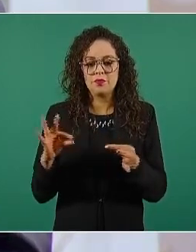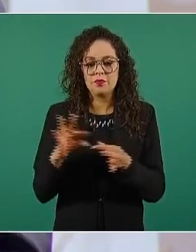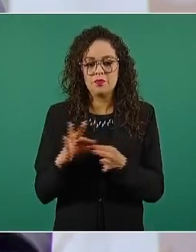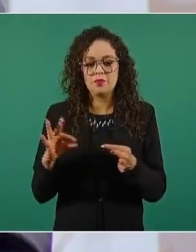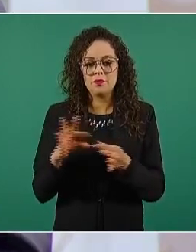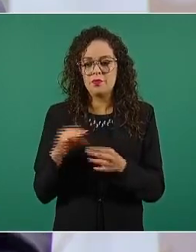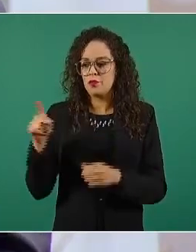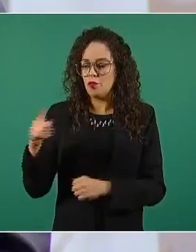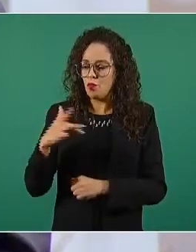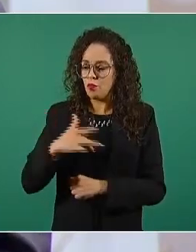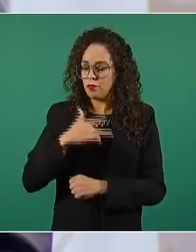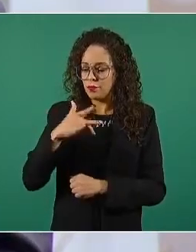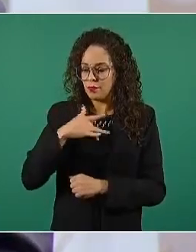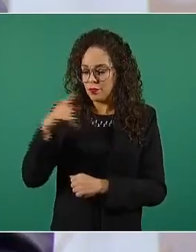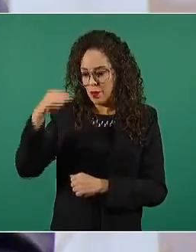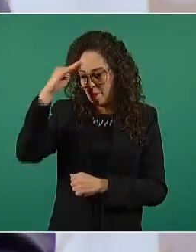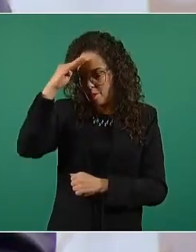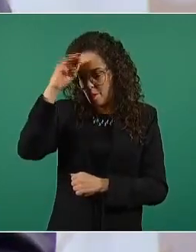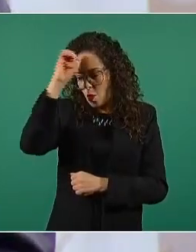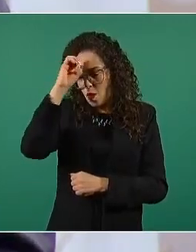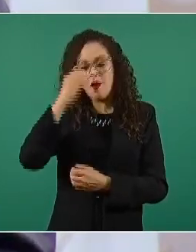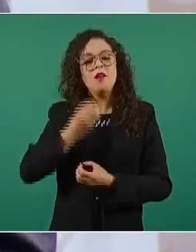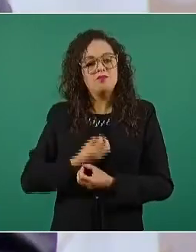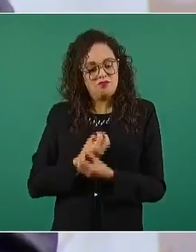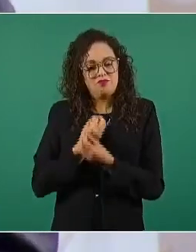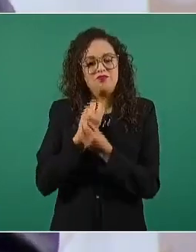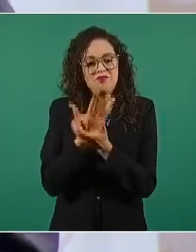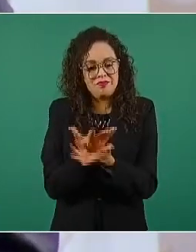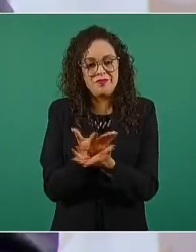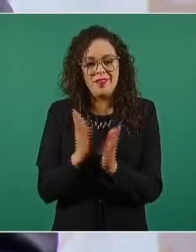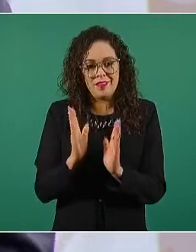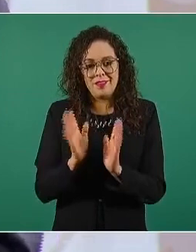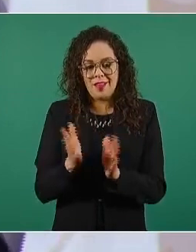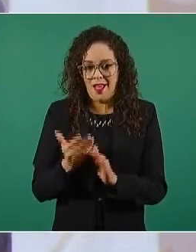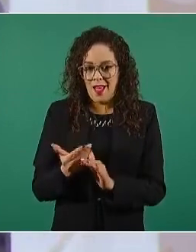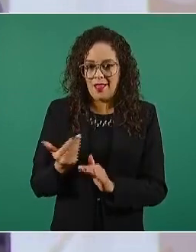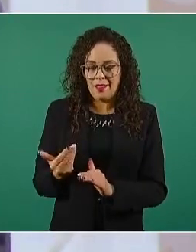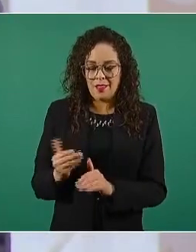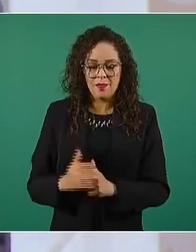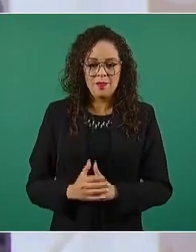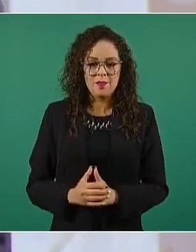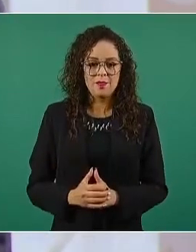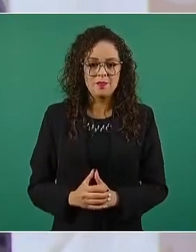su sentimiento y lo que